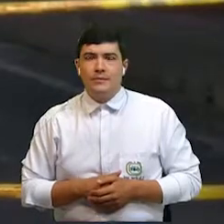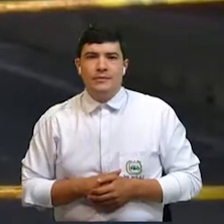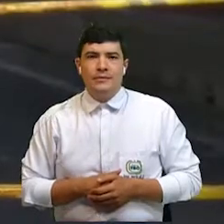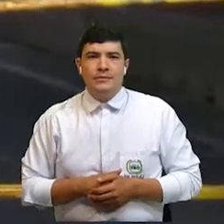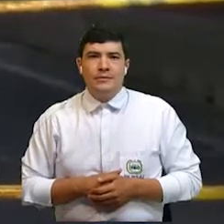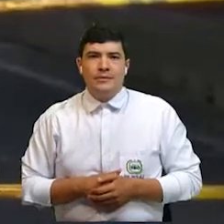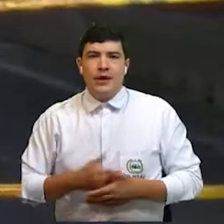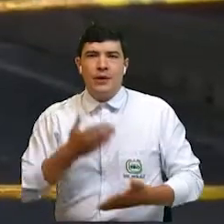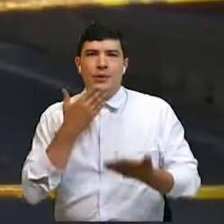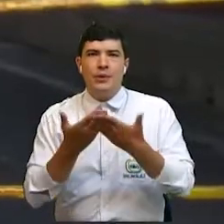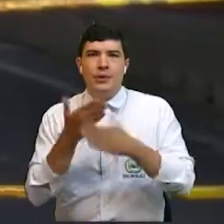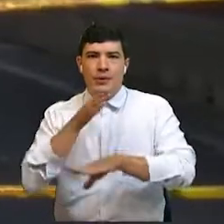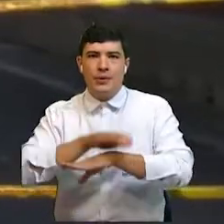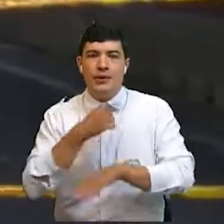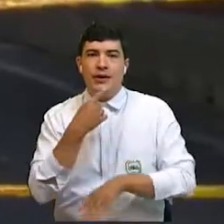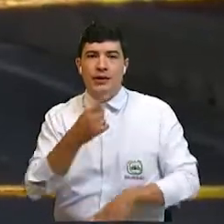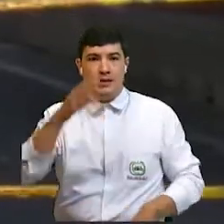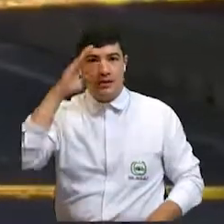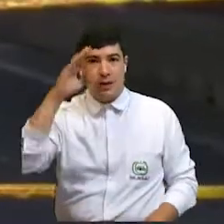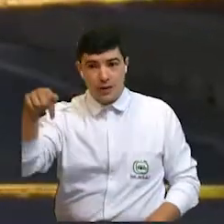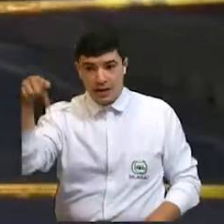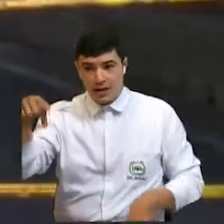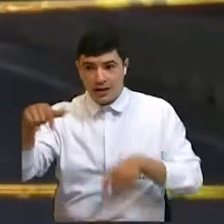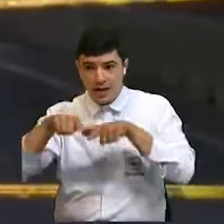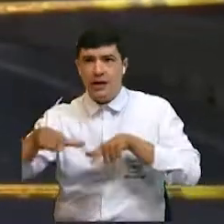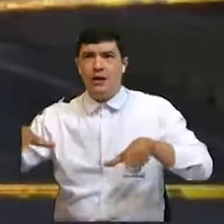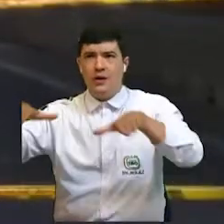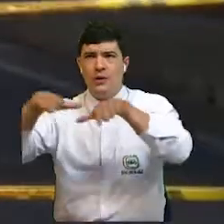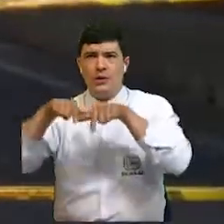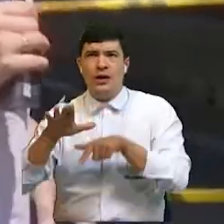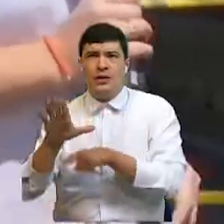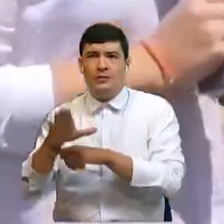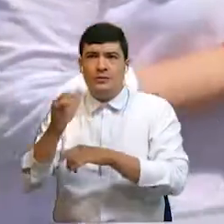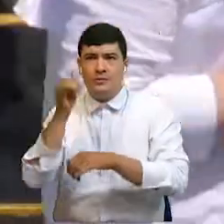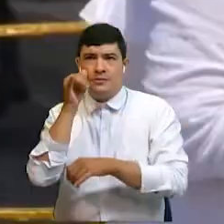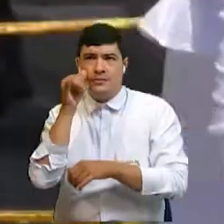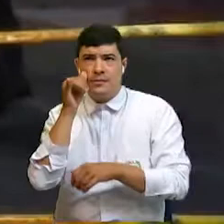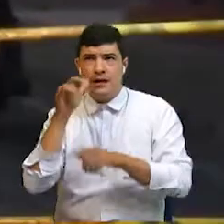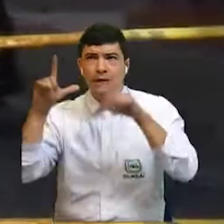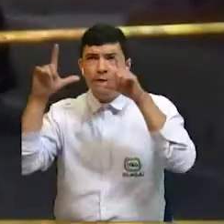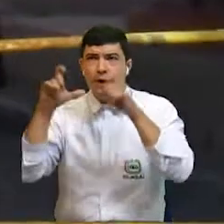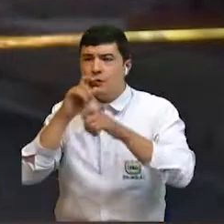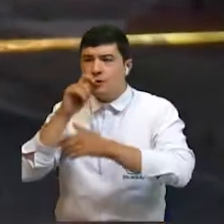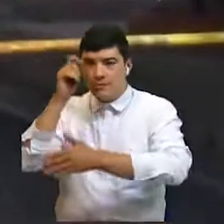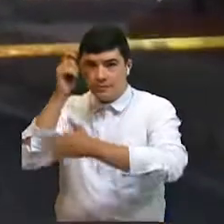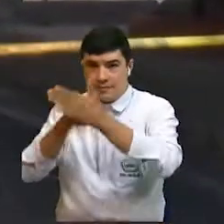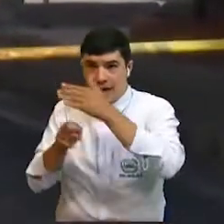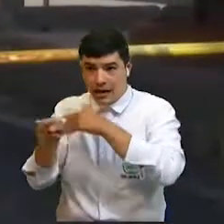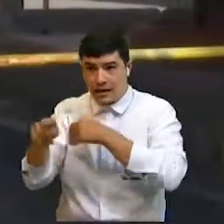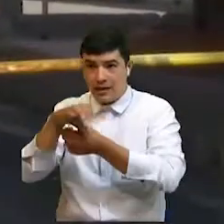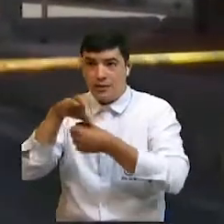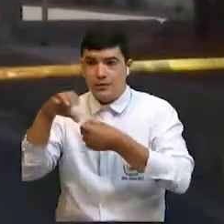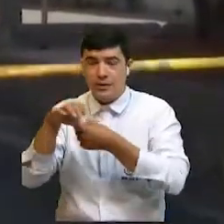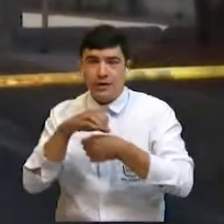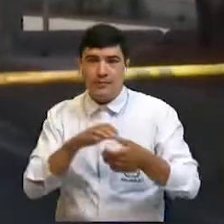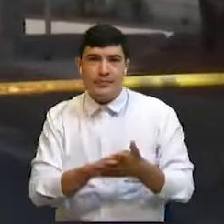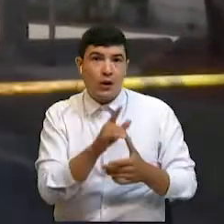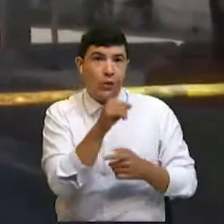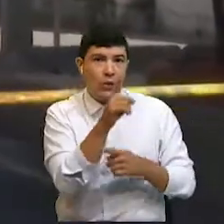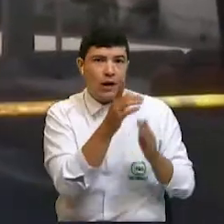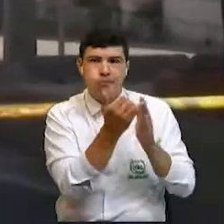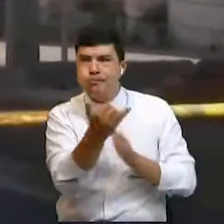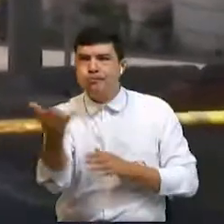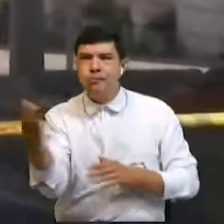Buenas tardes, los saludamos desde uno de los puntos donde está ubicada una de las cámaras de fotodetecciones en la ciudad, una de las 18 que